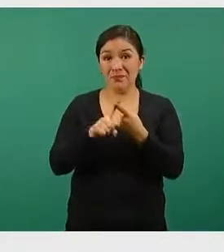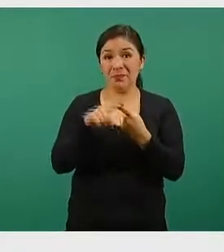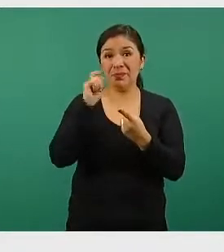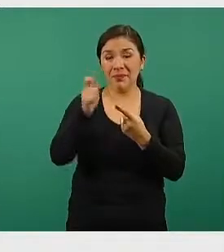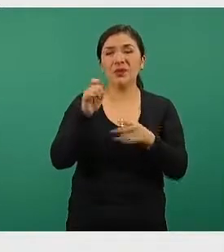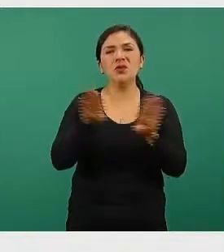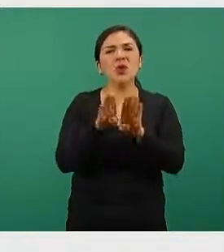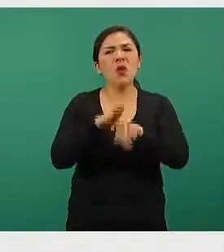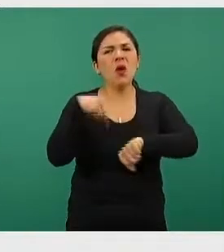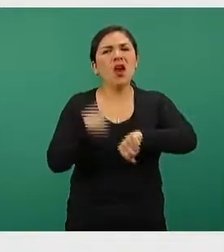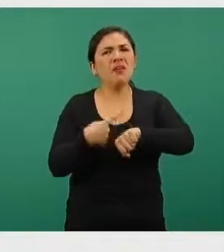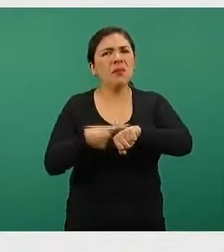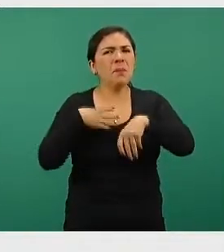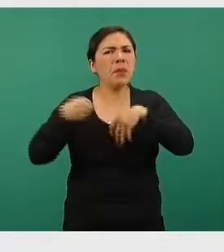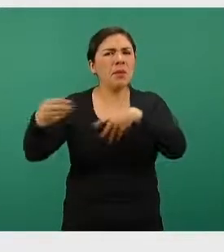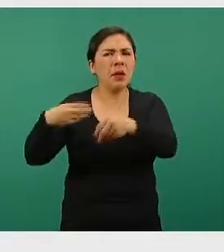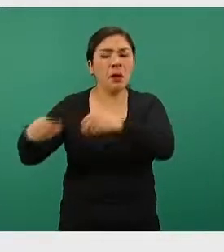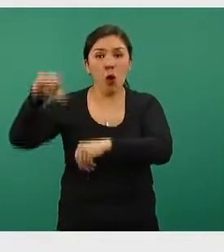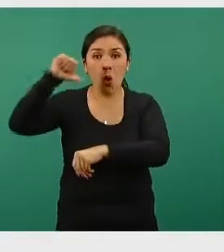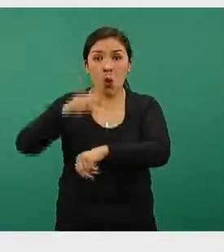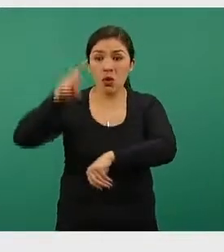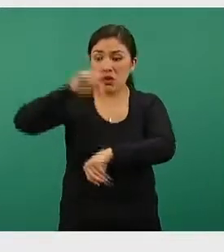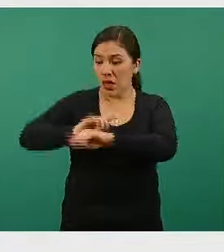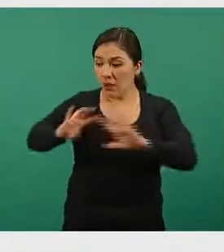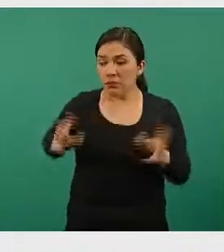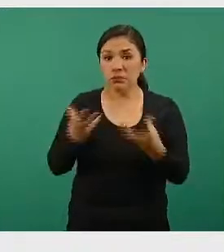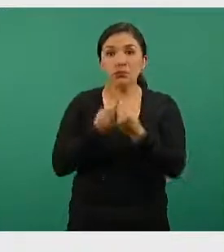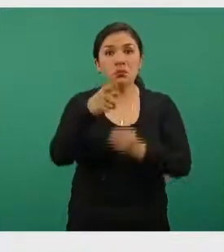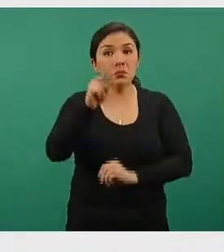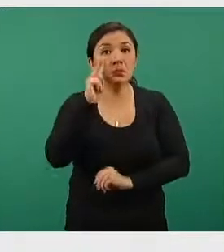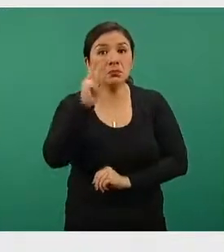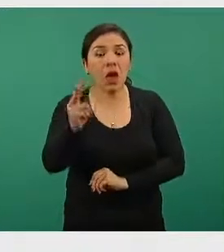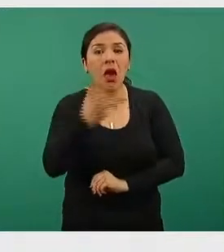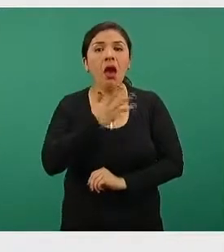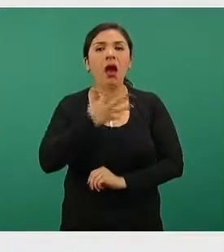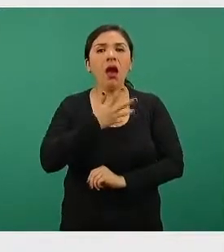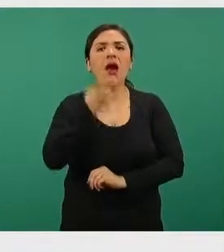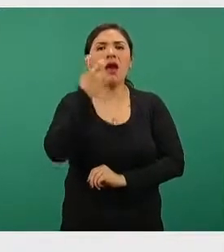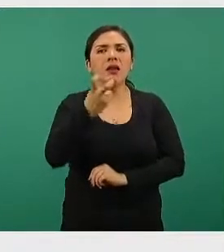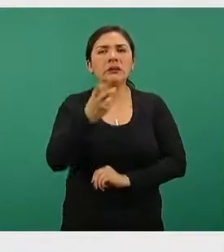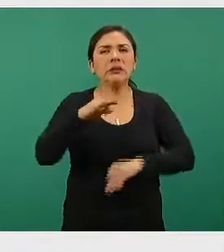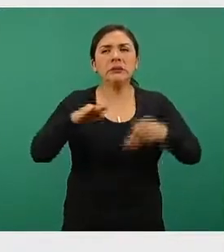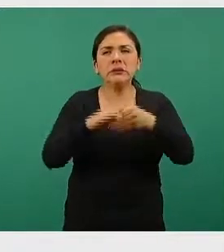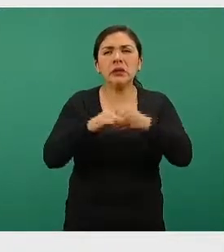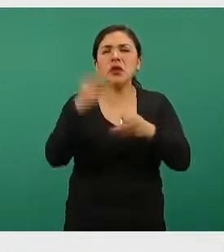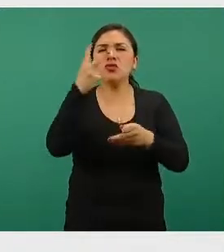del comportamiento epidémico, al día de hoy podemos ver representadas estas más de